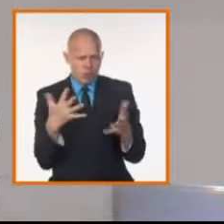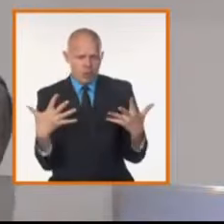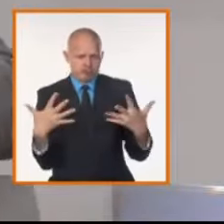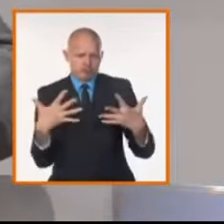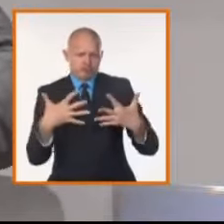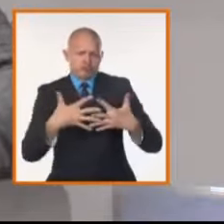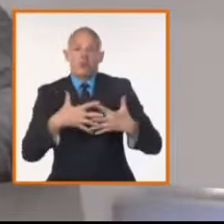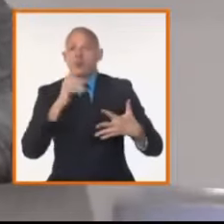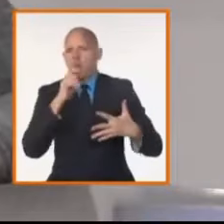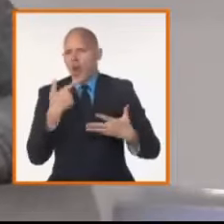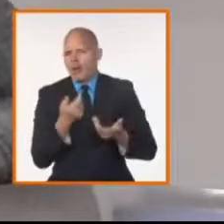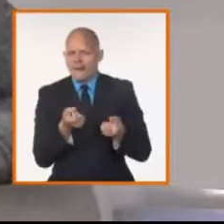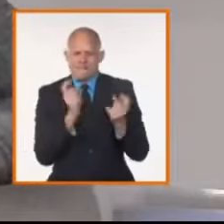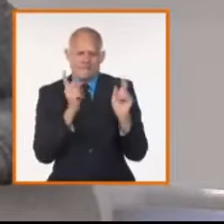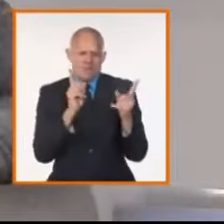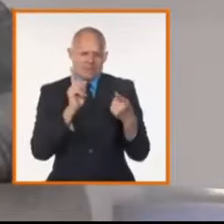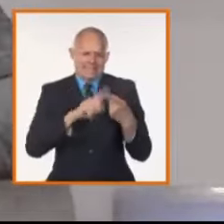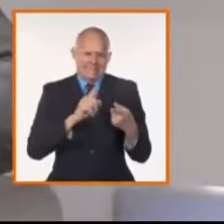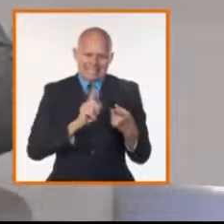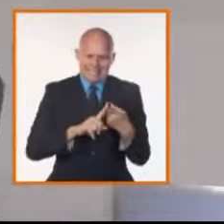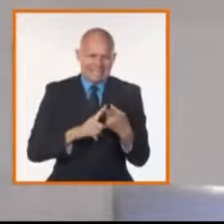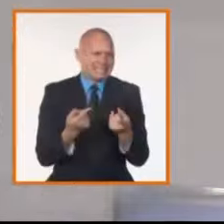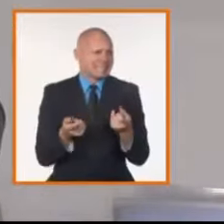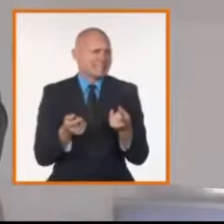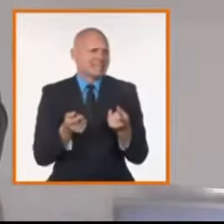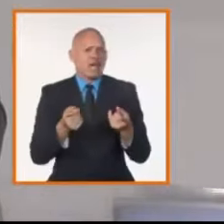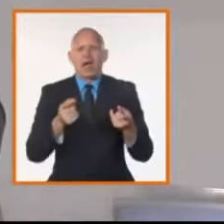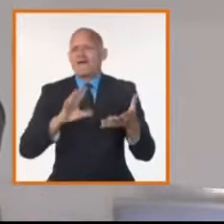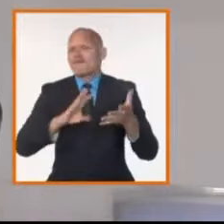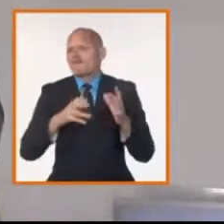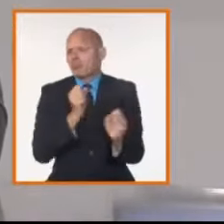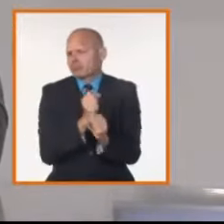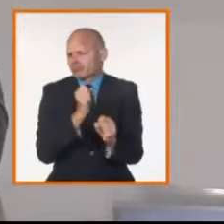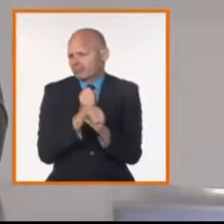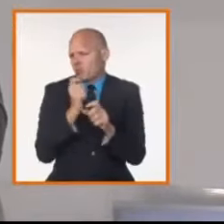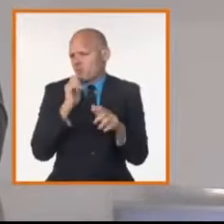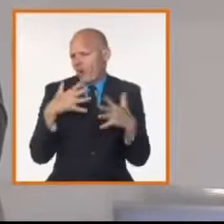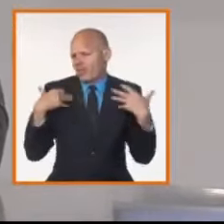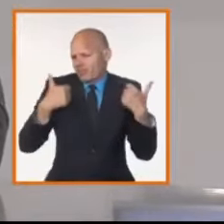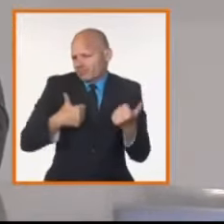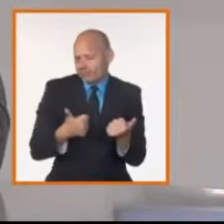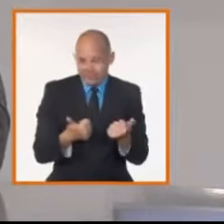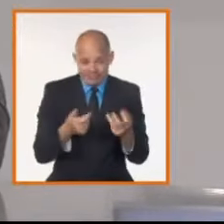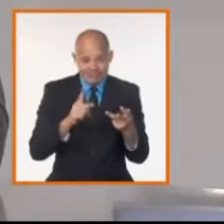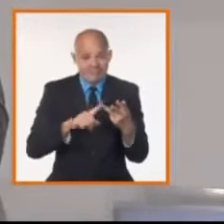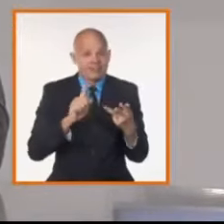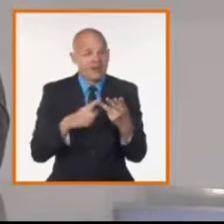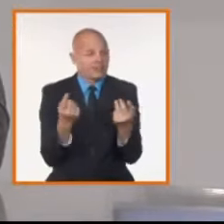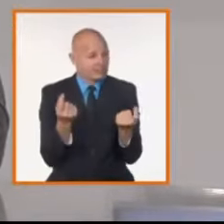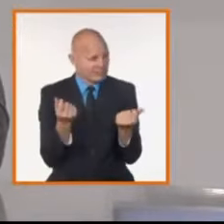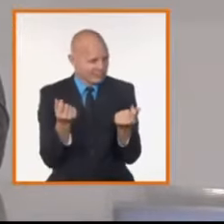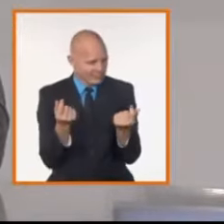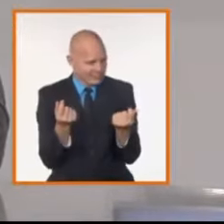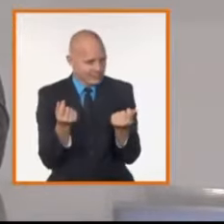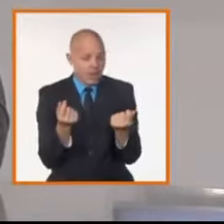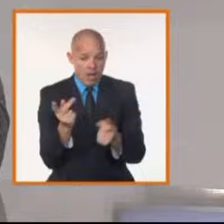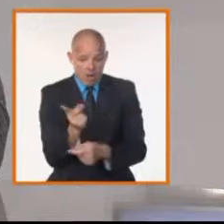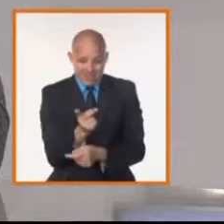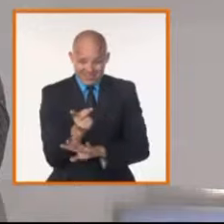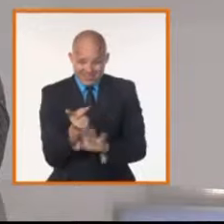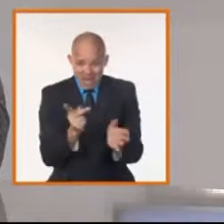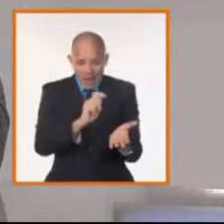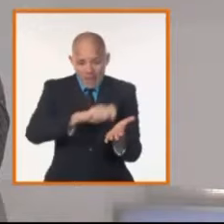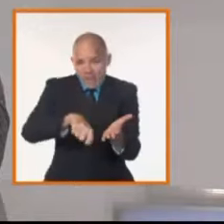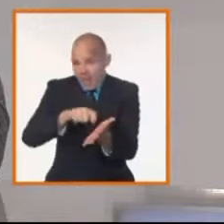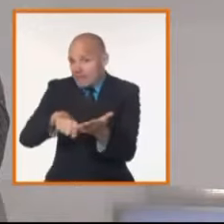político en lo diplomático pero también en lo económico eh se habla de más de 80 grandes proyectos en conjunto entre entre